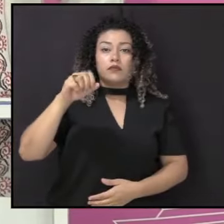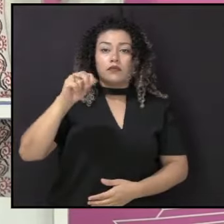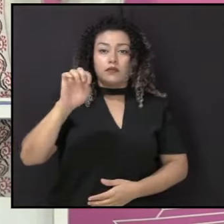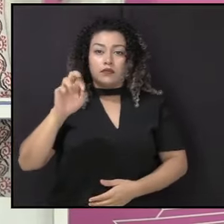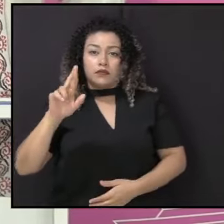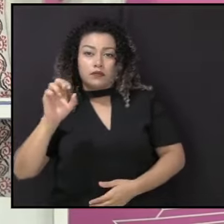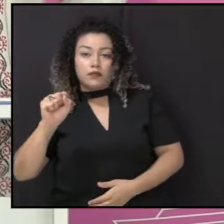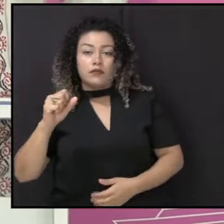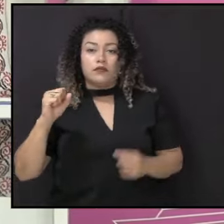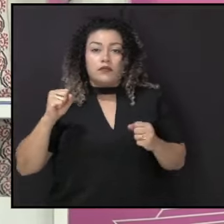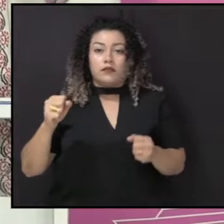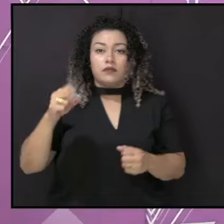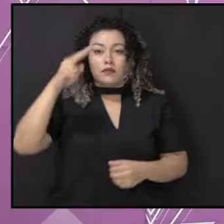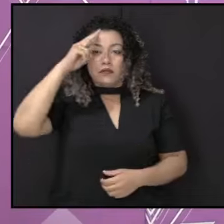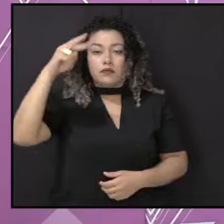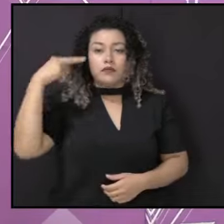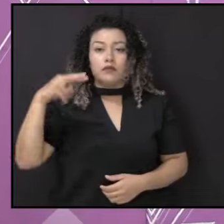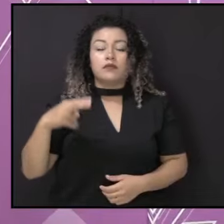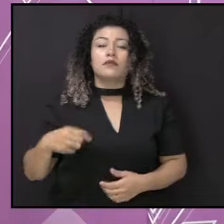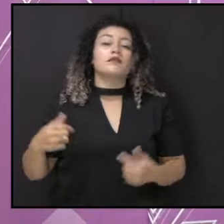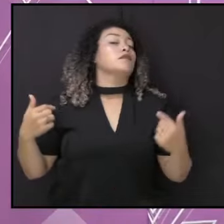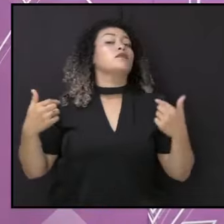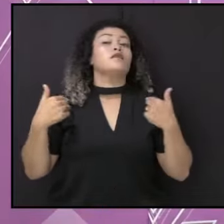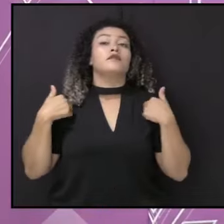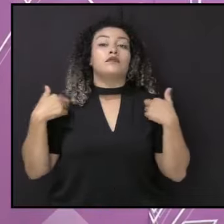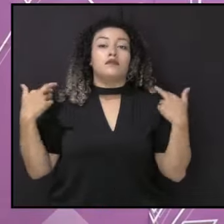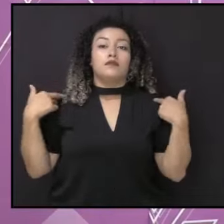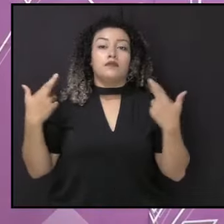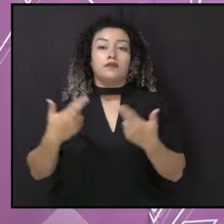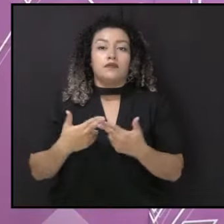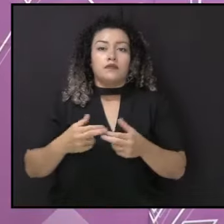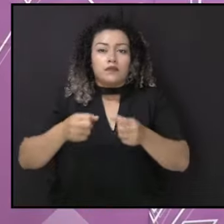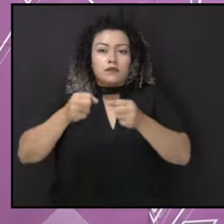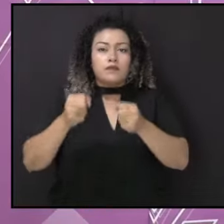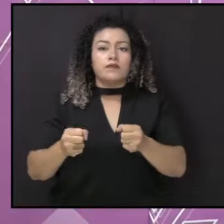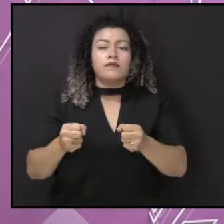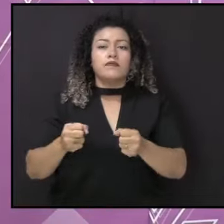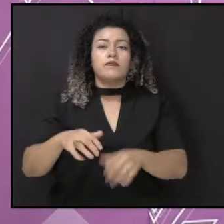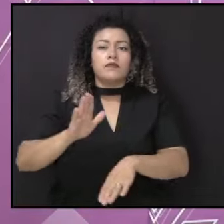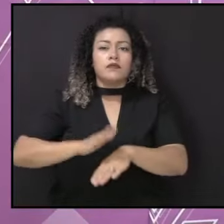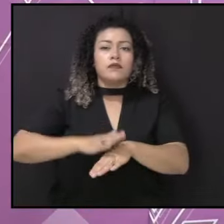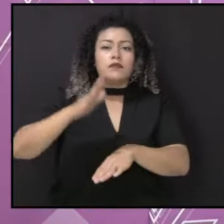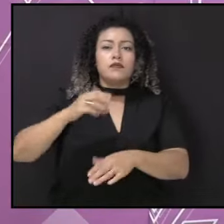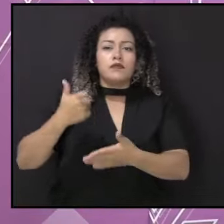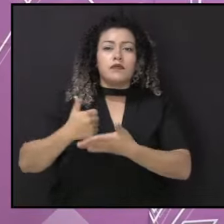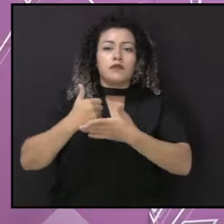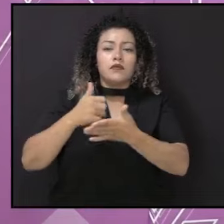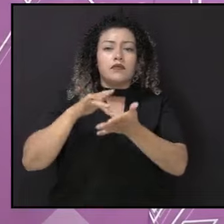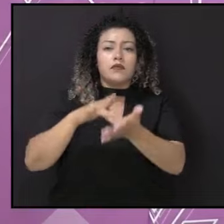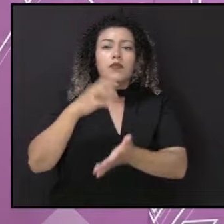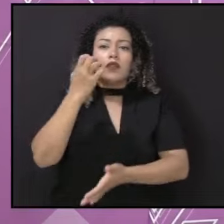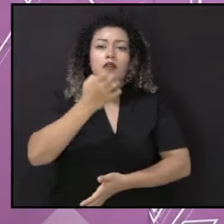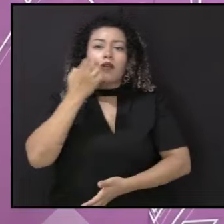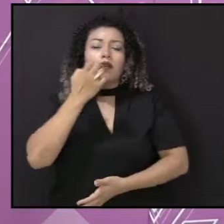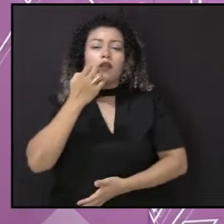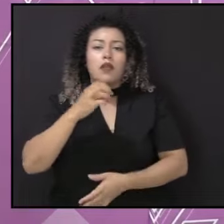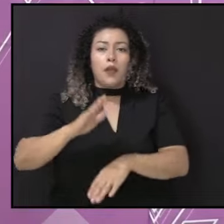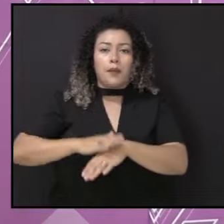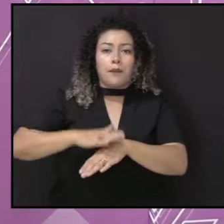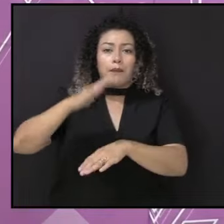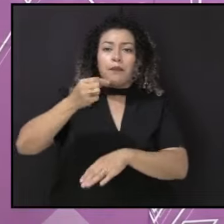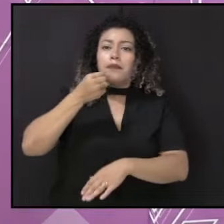por México Veracruz. Adelante. Como maestra le apuesto a la educación. Vamos por más becas en la legislatura. Vamos que ningún niño,